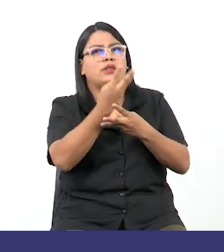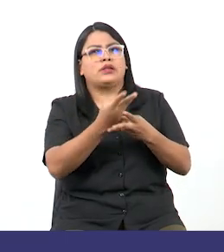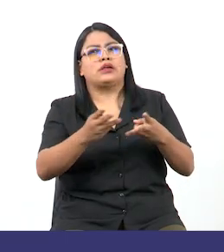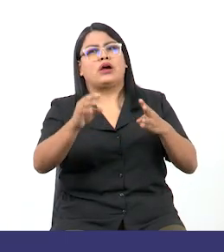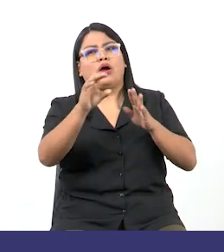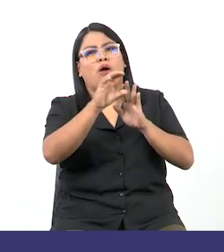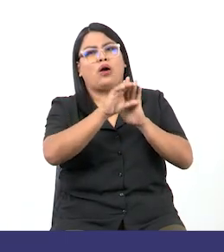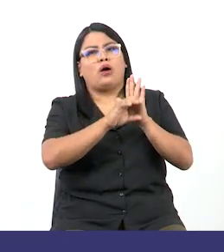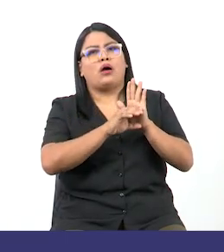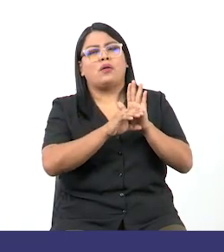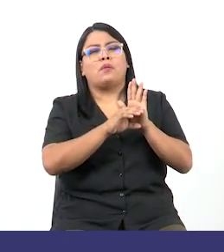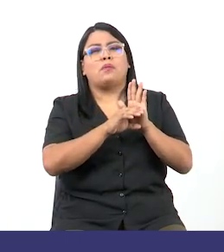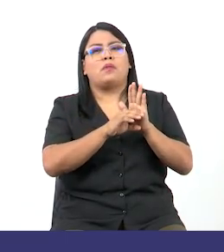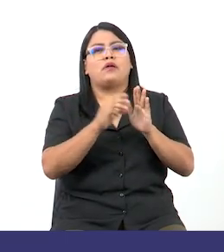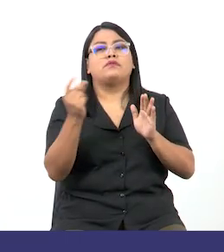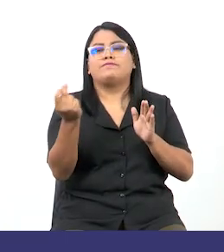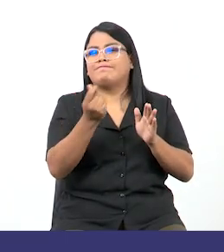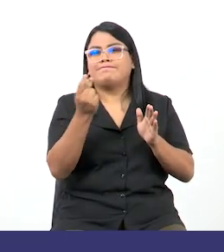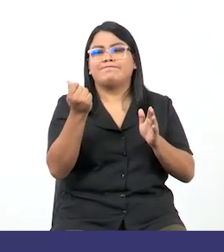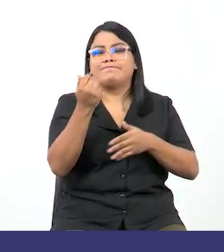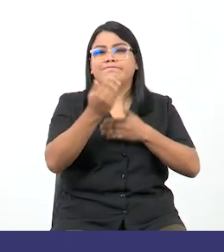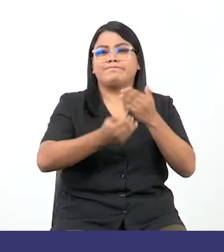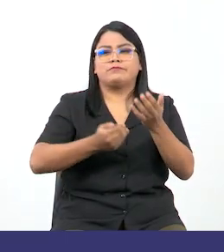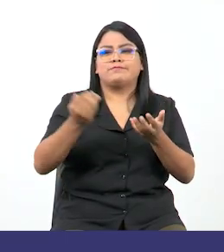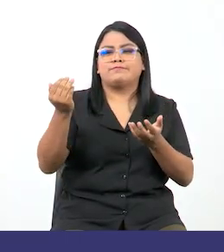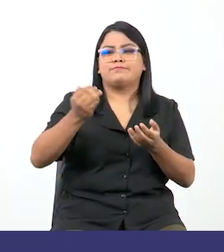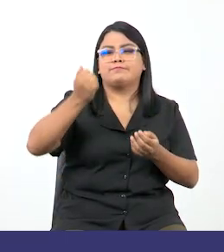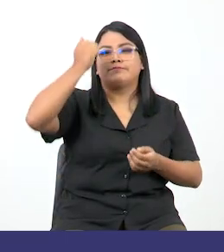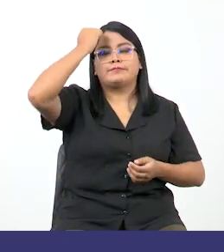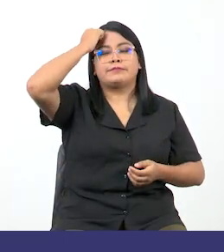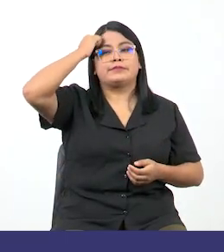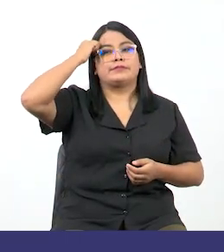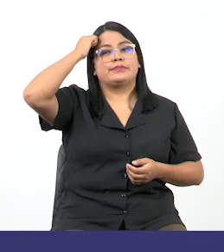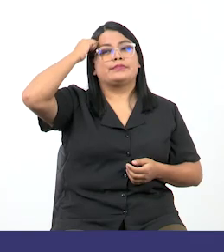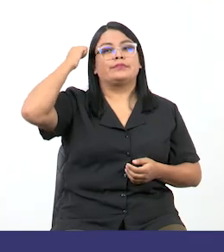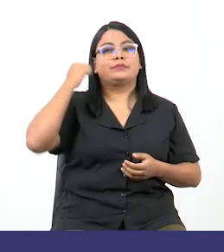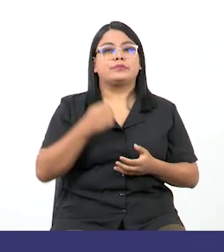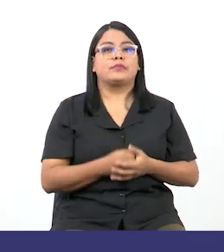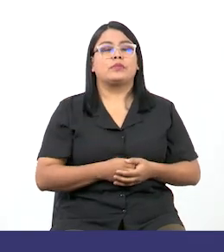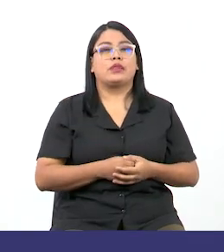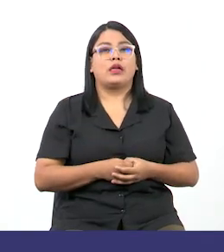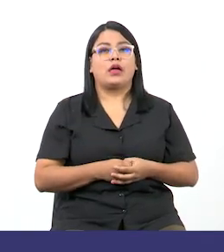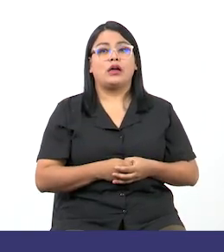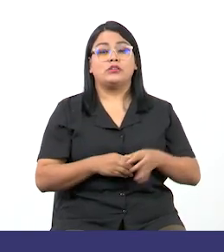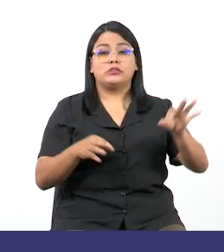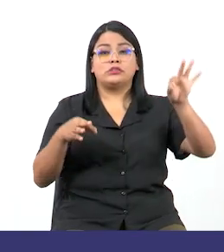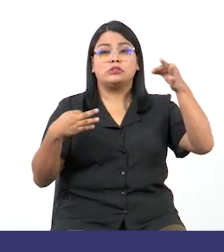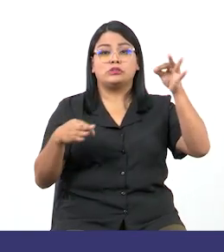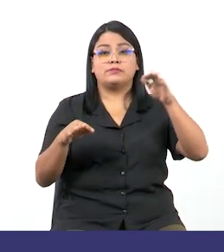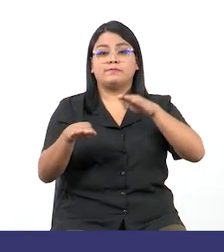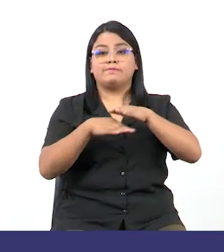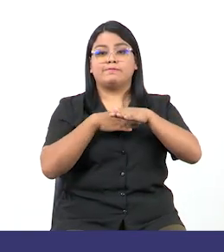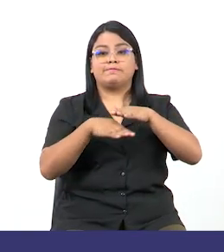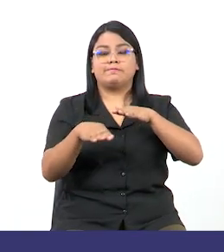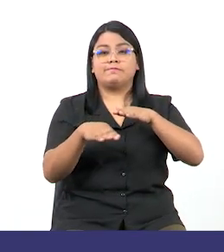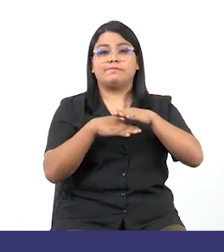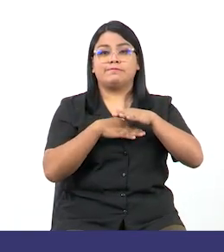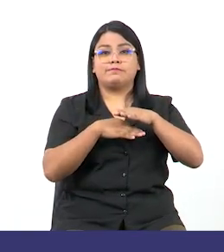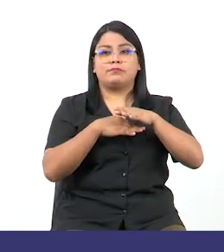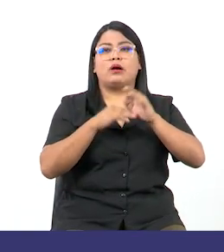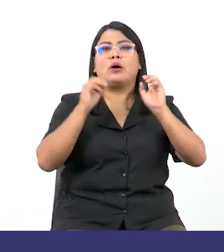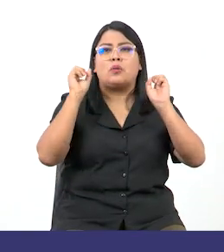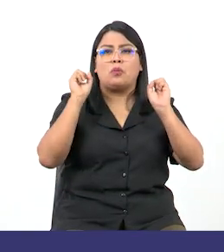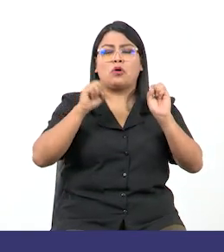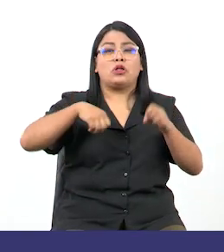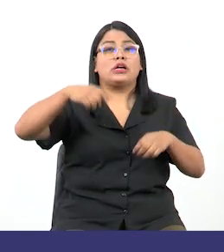materiales curriculares para facilitar el proceso de enseñanza-aprendizaje. Se trata de un documento impreso